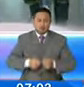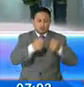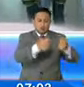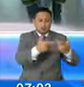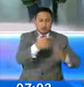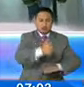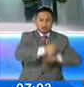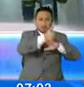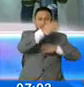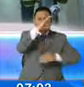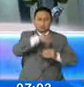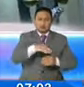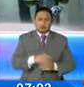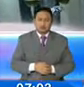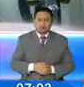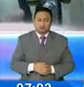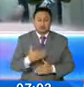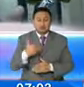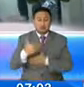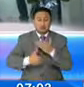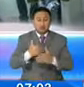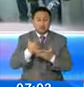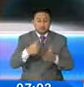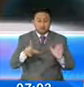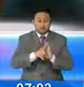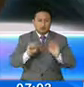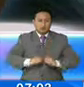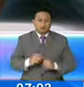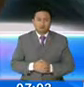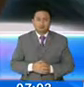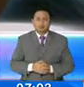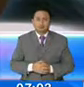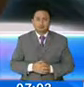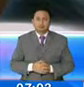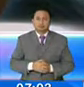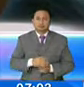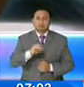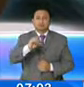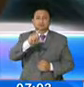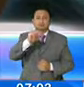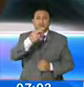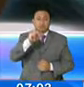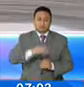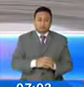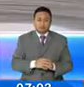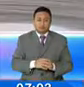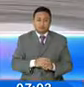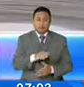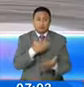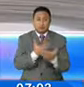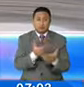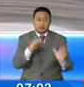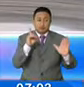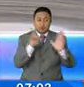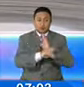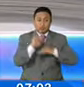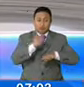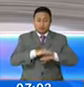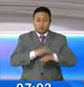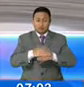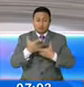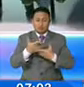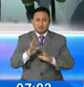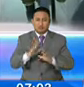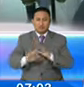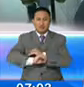Tribunal Contencioso Electoral. Son procesos de ley que hay que generar. Holguín también descartó la presentación de denuncias por supuesta campaña